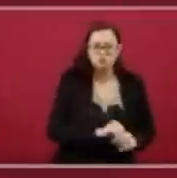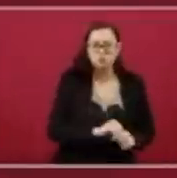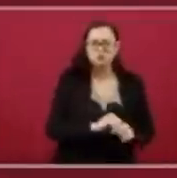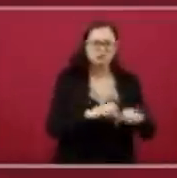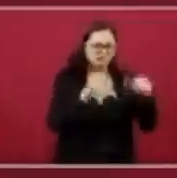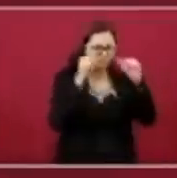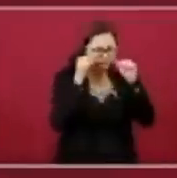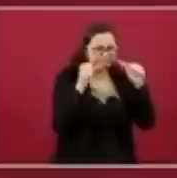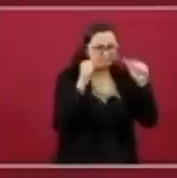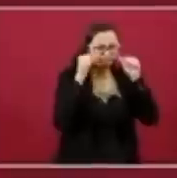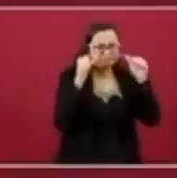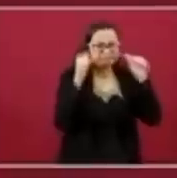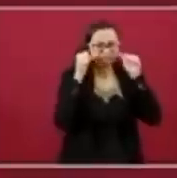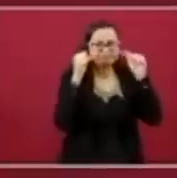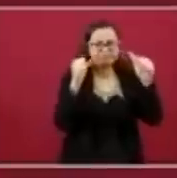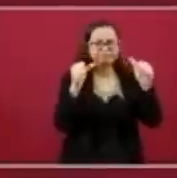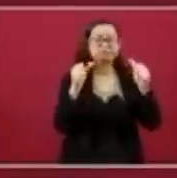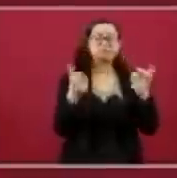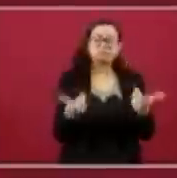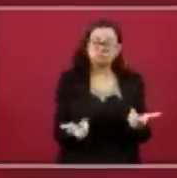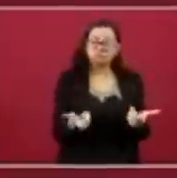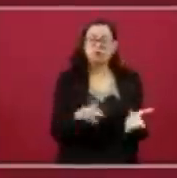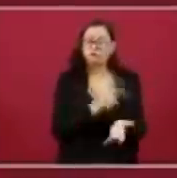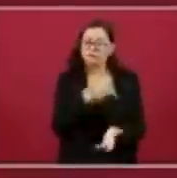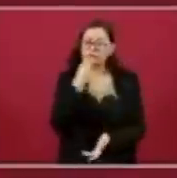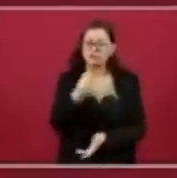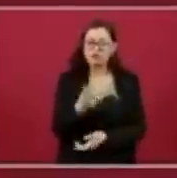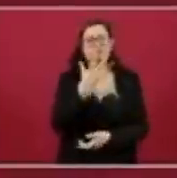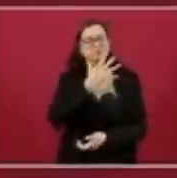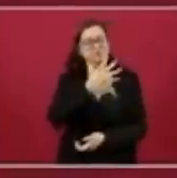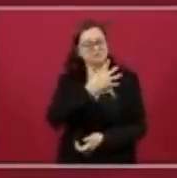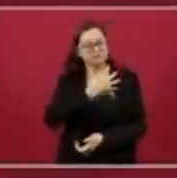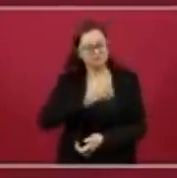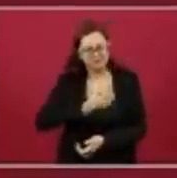asunto doloroso, repito,